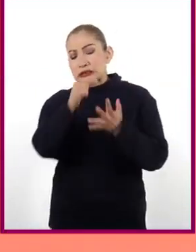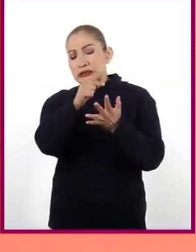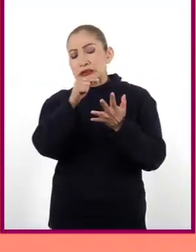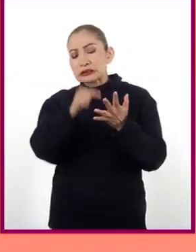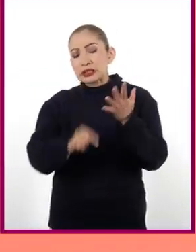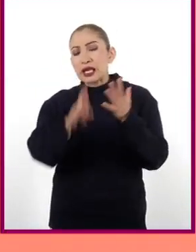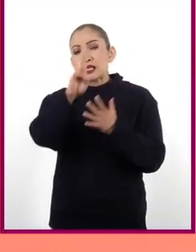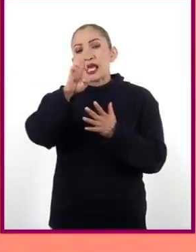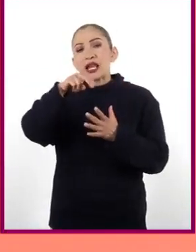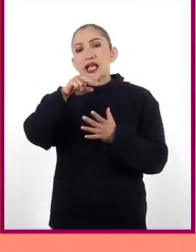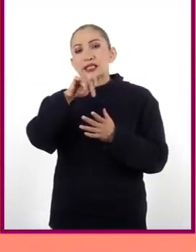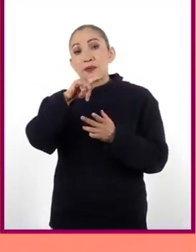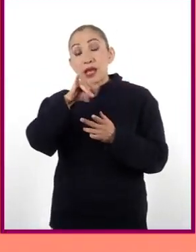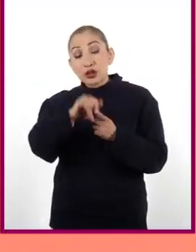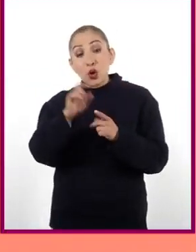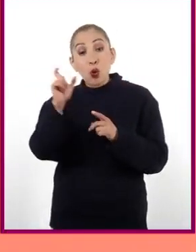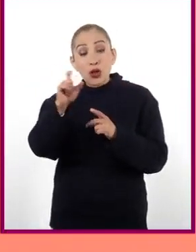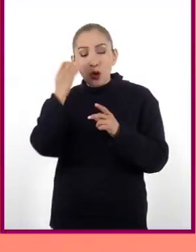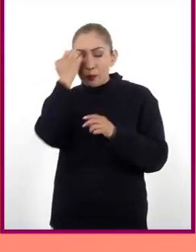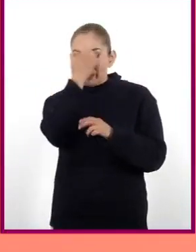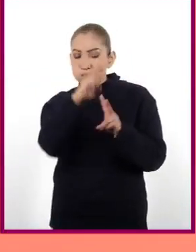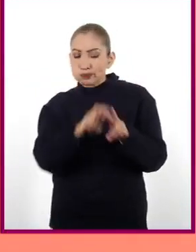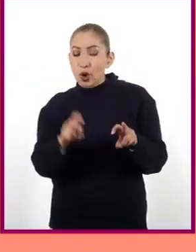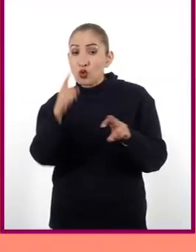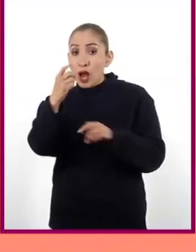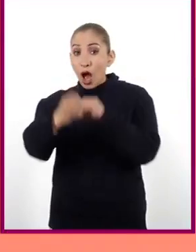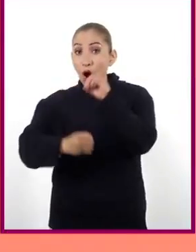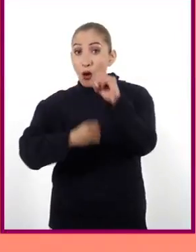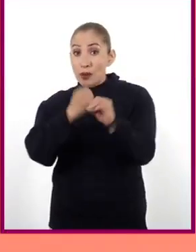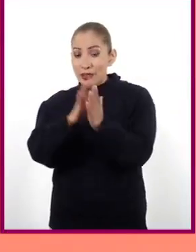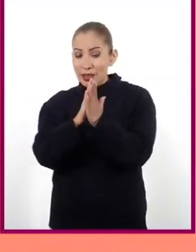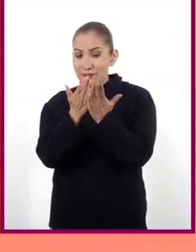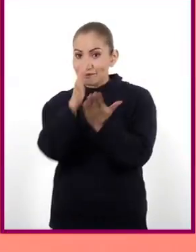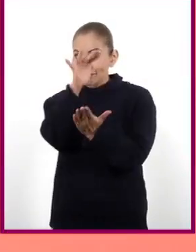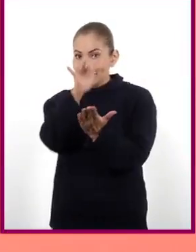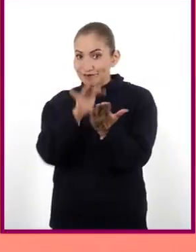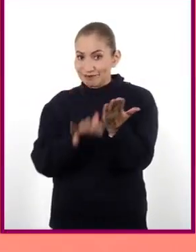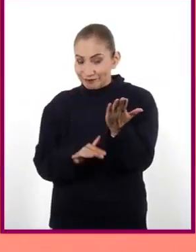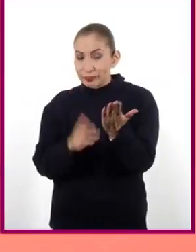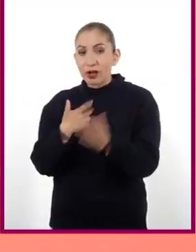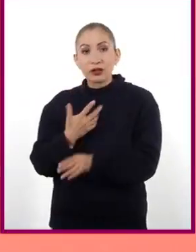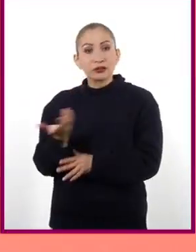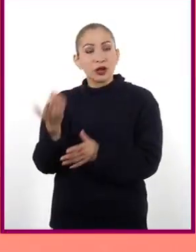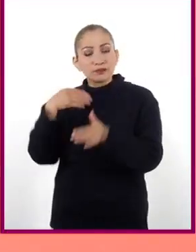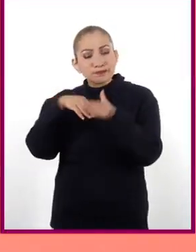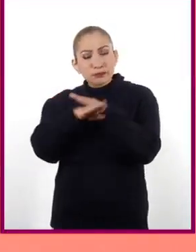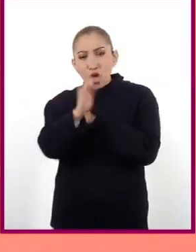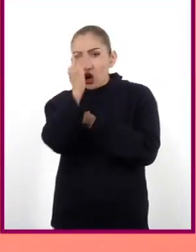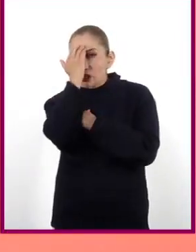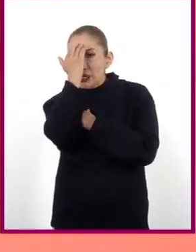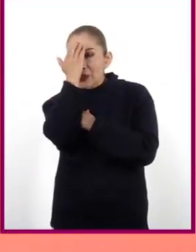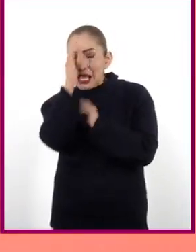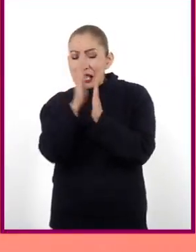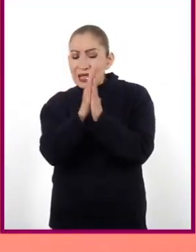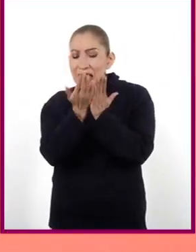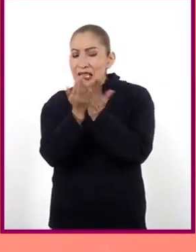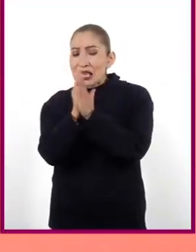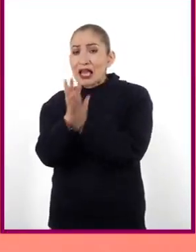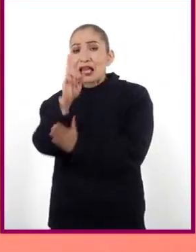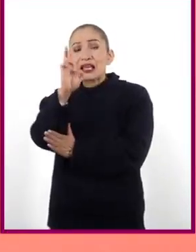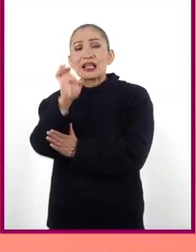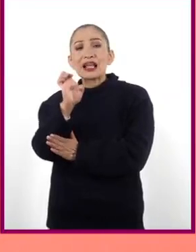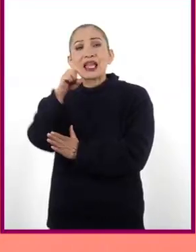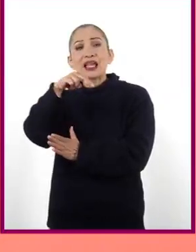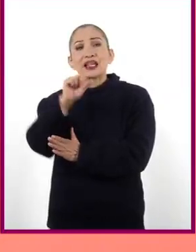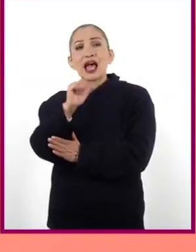del Renacimiento a partir del análisis de una obra literaria. Nos adentraremos en la literatura del